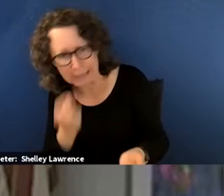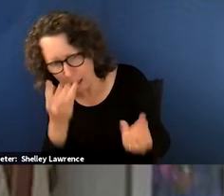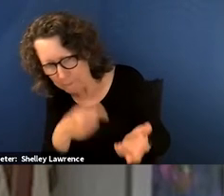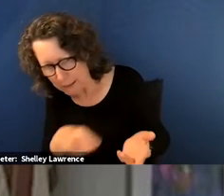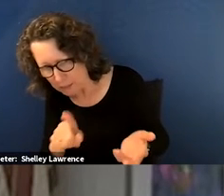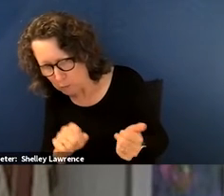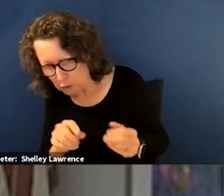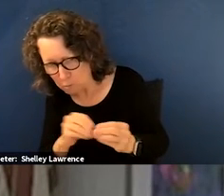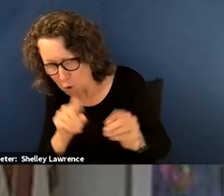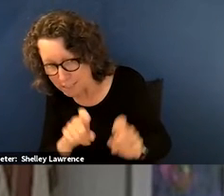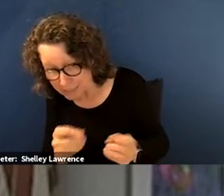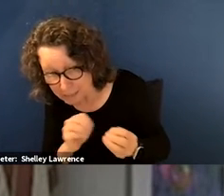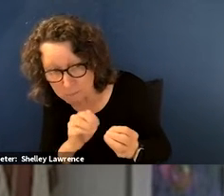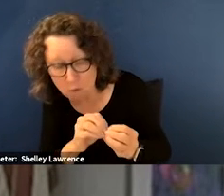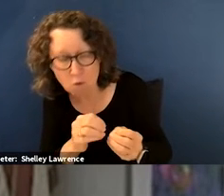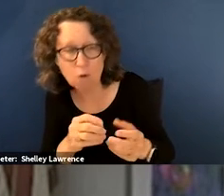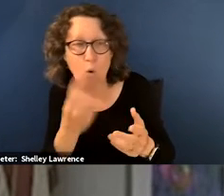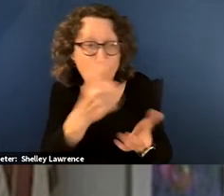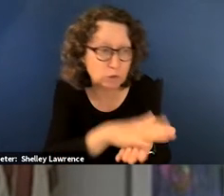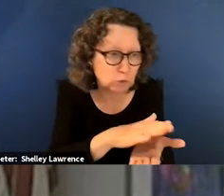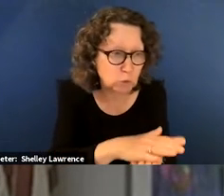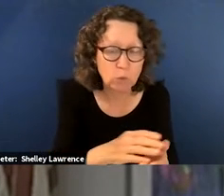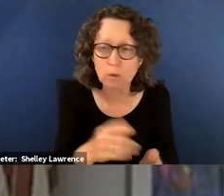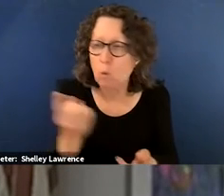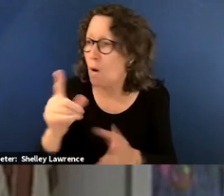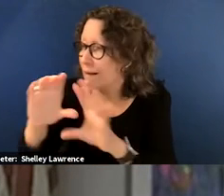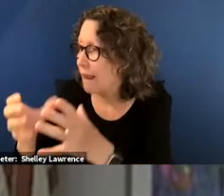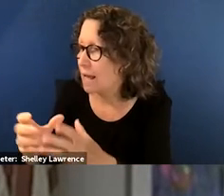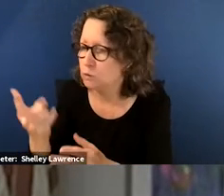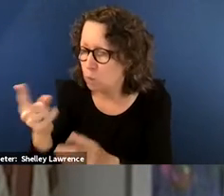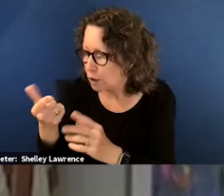pruebas de vigilancia. Tal vez tenemos que hacer más